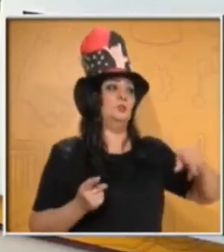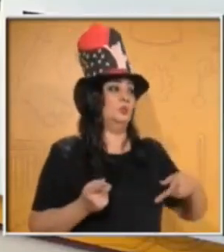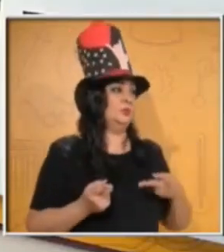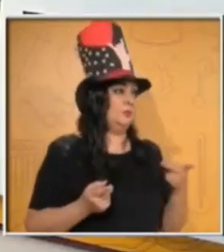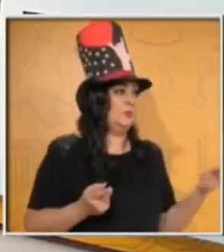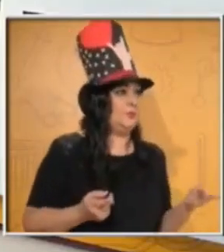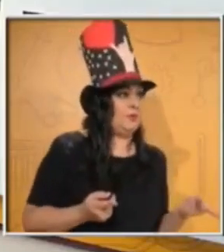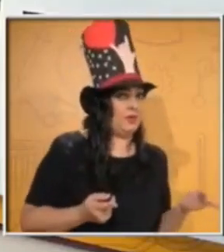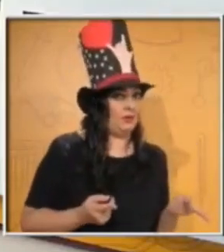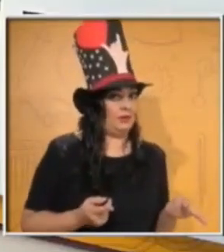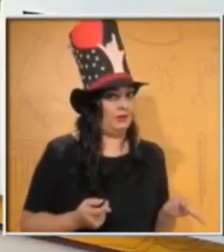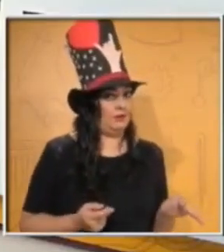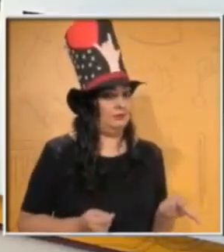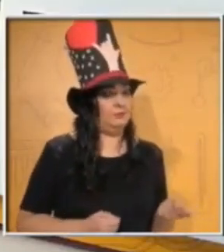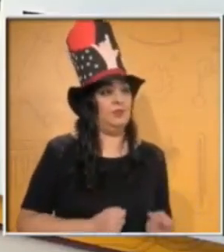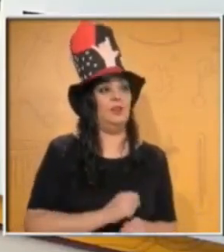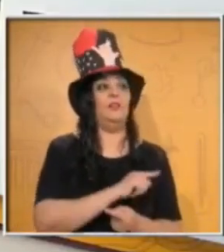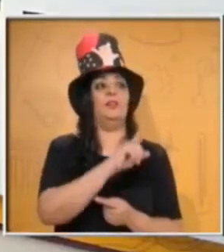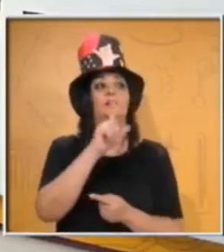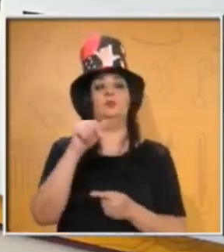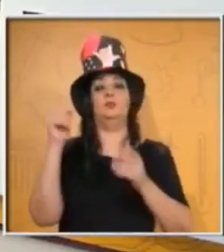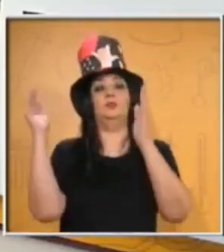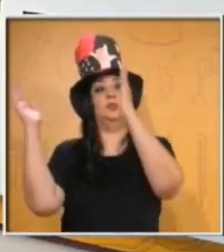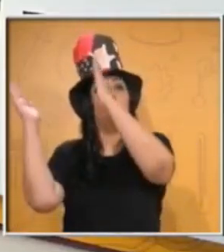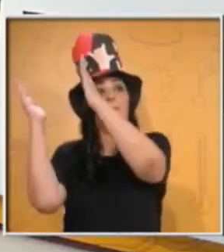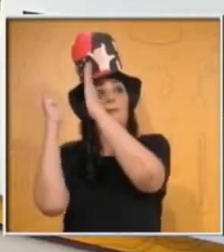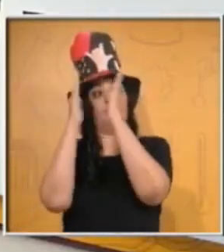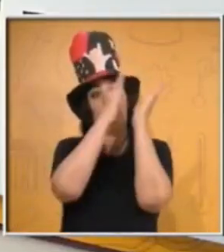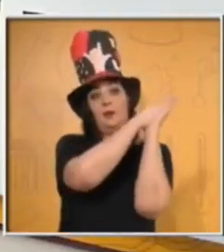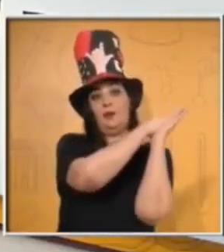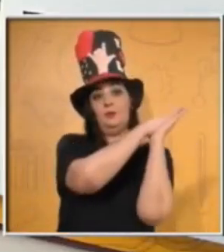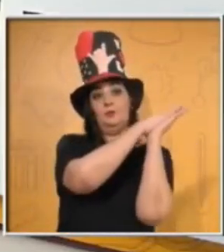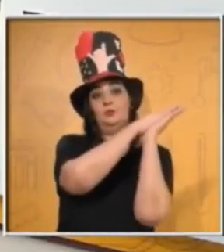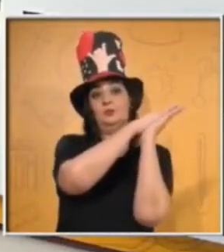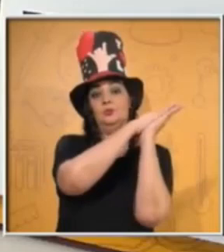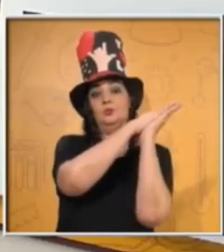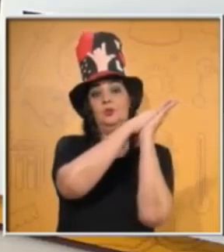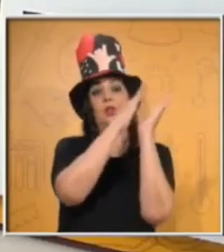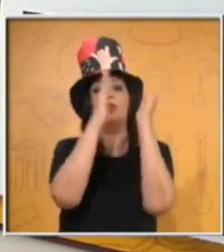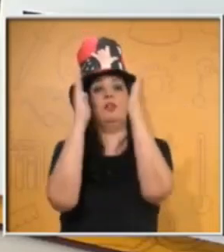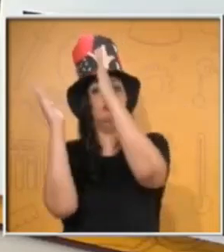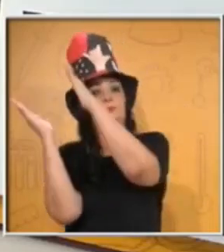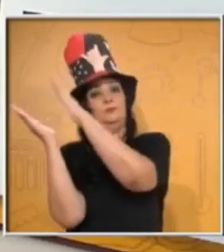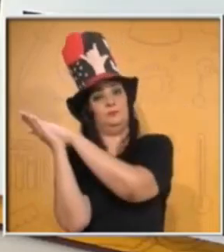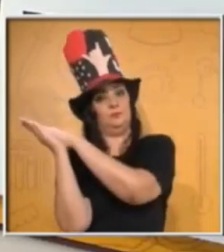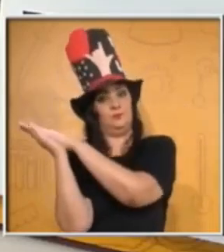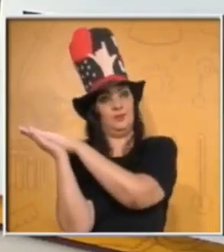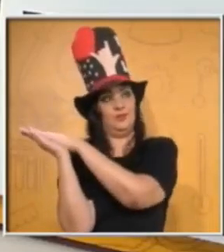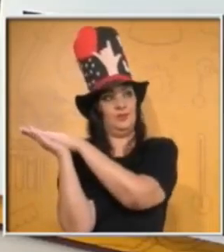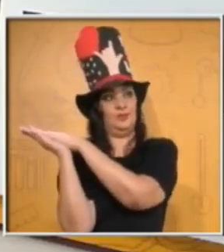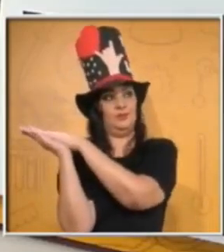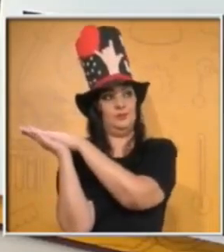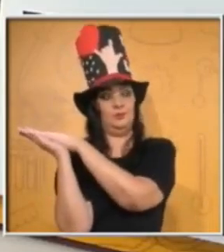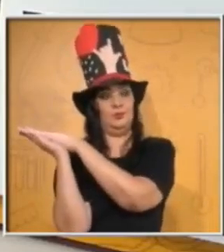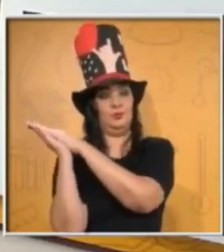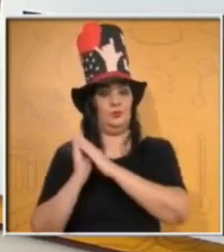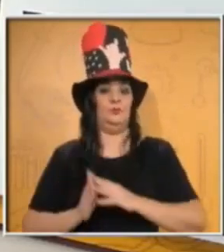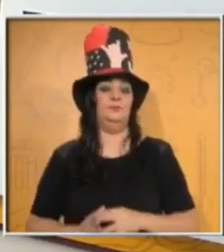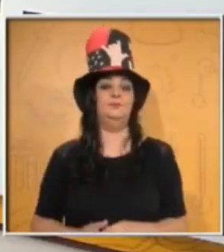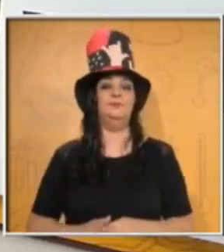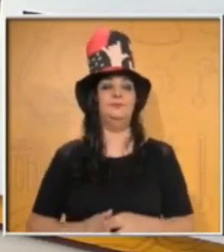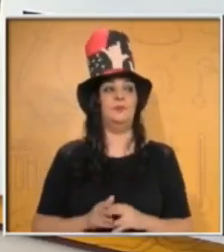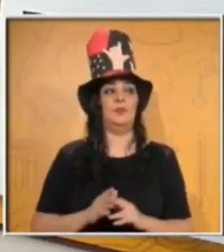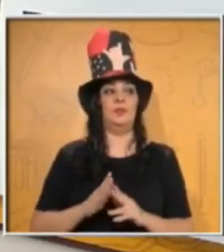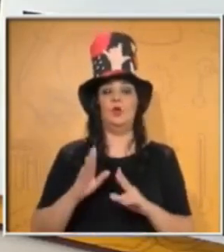nuestra pierna izquierda y luego aplauso arriba en el lado izquierdo y luego aplauso arriba del lado derecho.